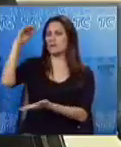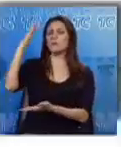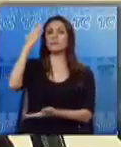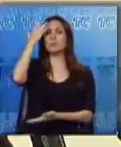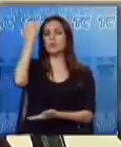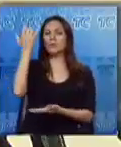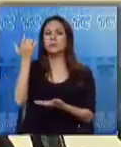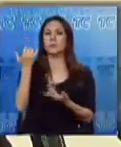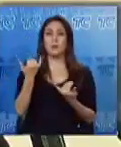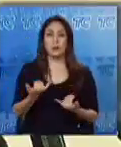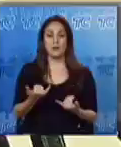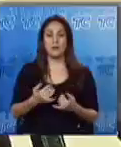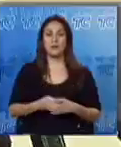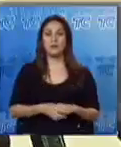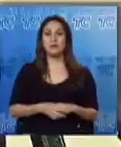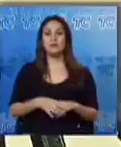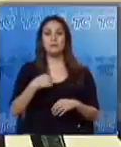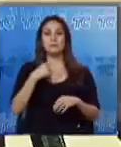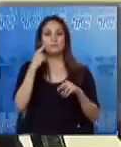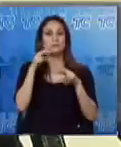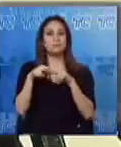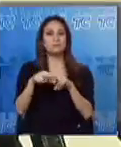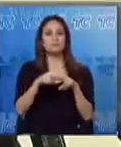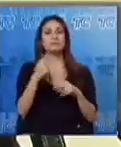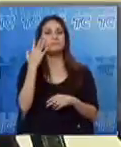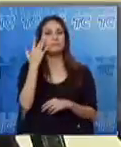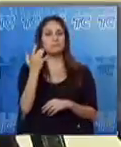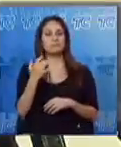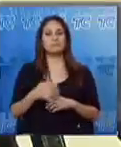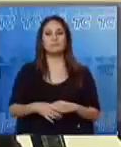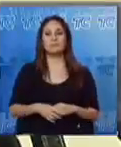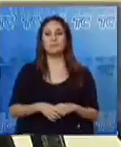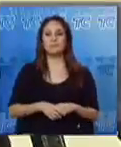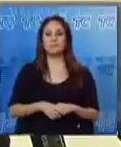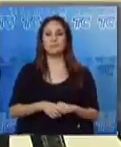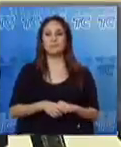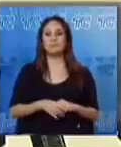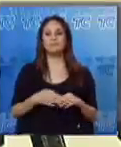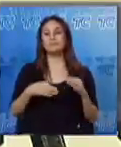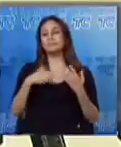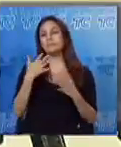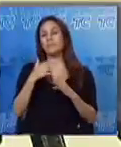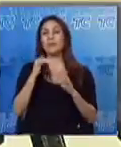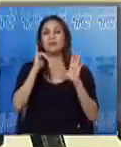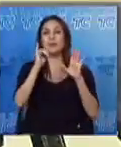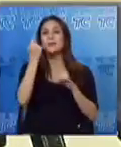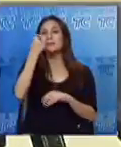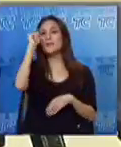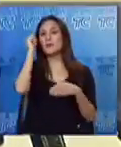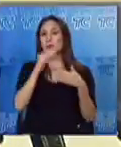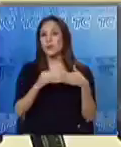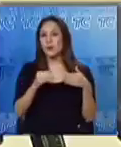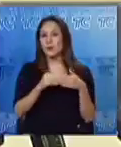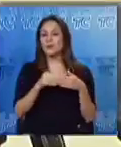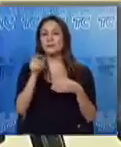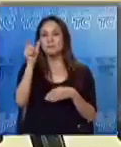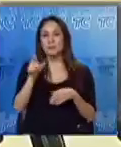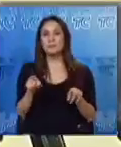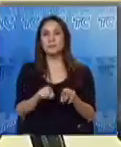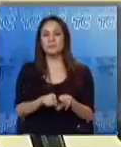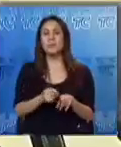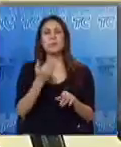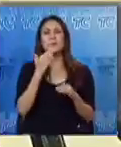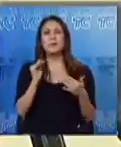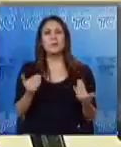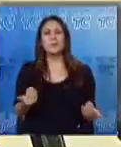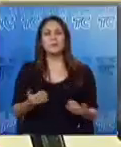1.874.000. En la unidad de análisis financiero se reporta el movimiento de más de 6 millones de dólares de la misma persona. ¿Cómo puede